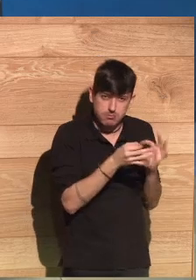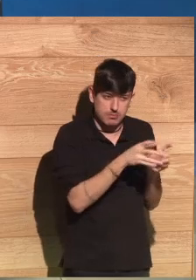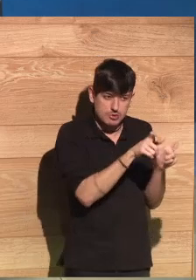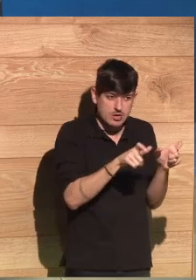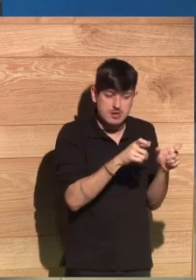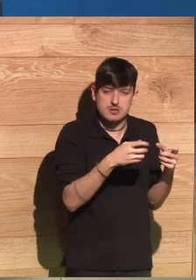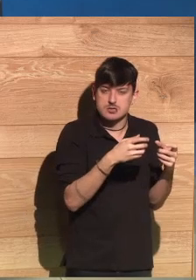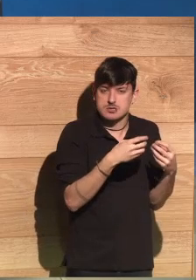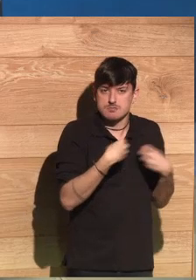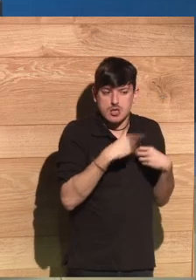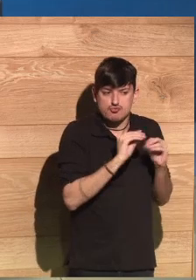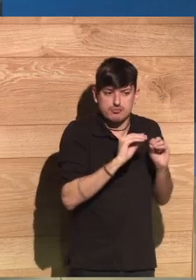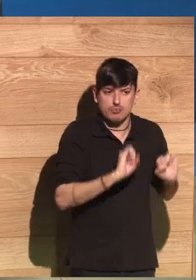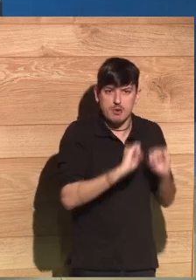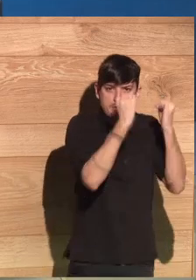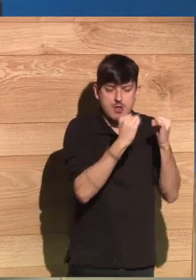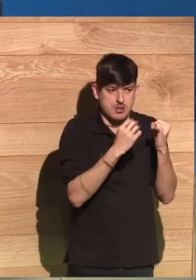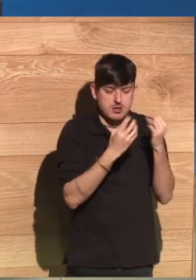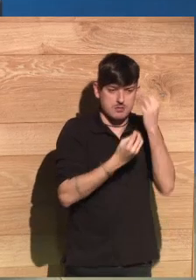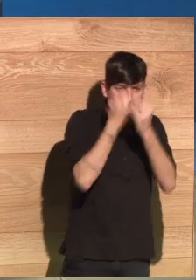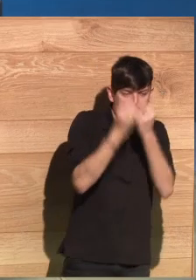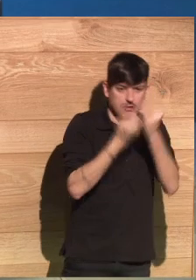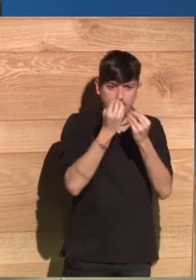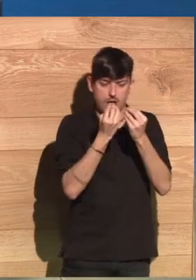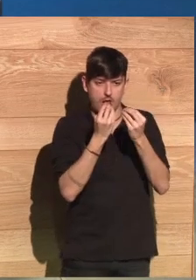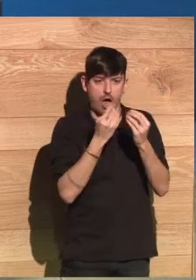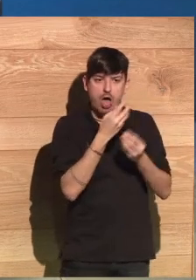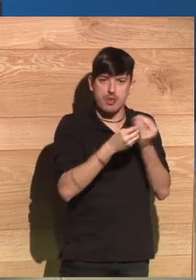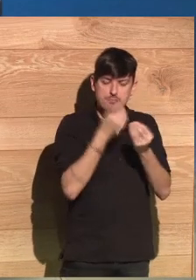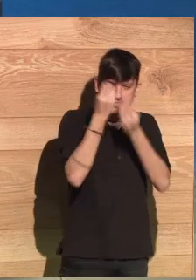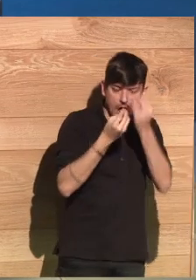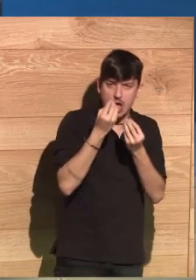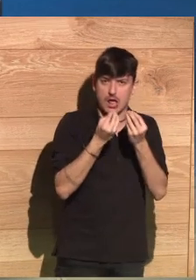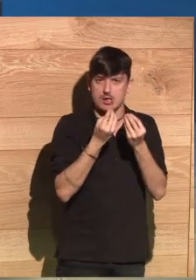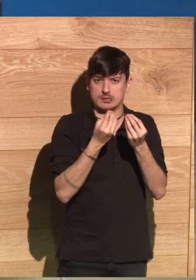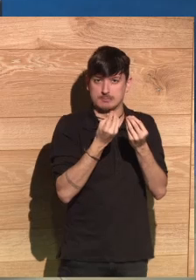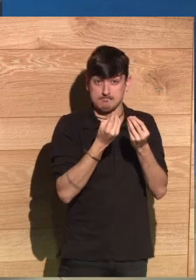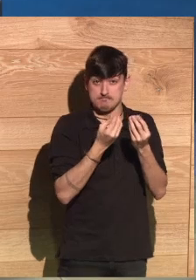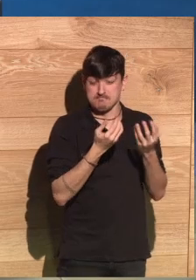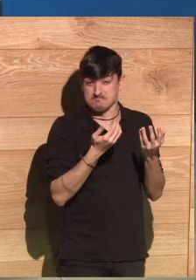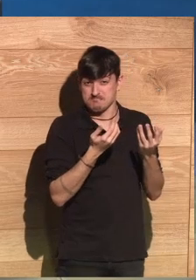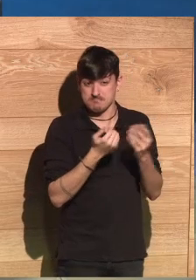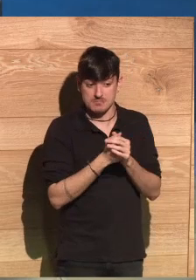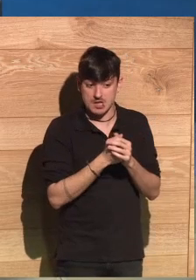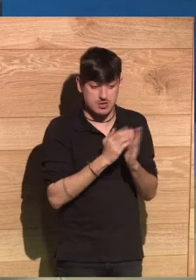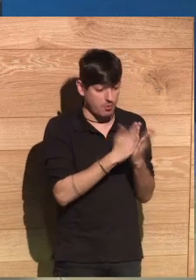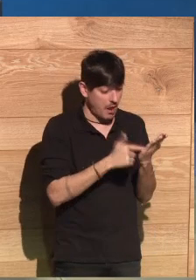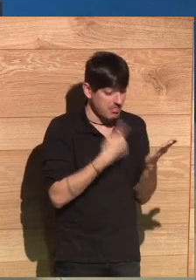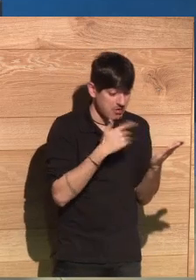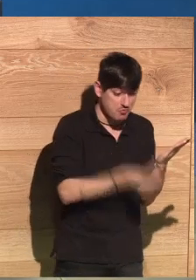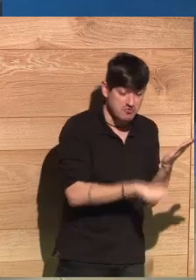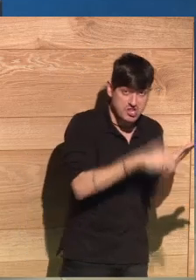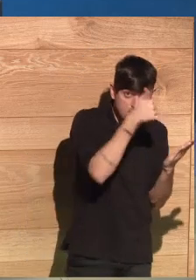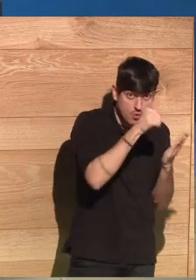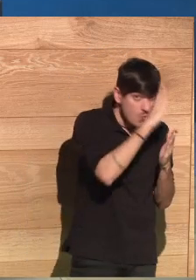son puntos de refracción y de inflexión, ¿no? Bueno, en la novela va recorriendo, partiendo de un niño que está escondido en